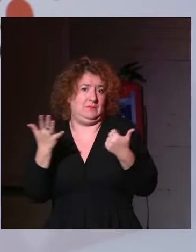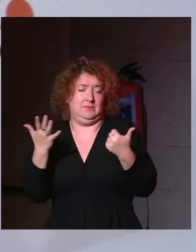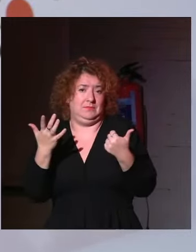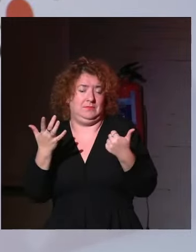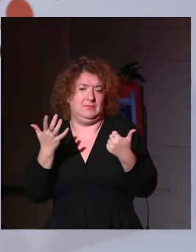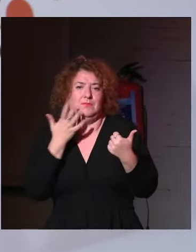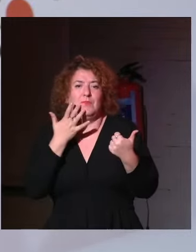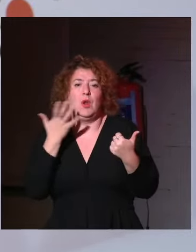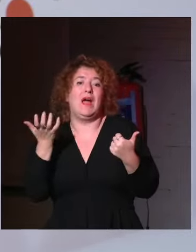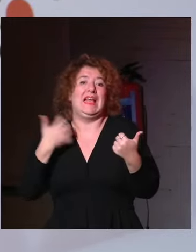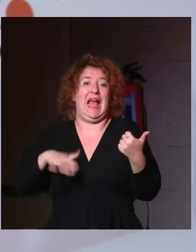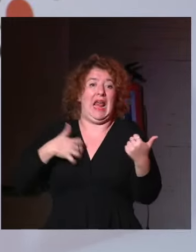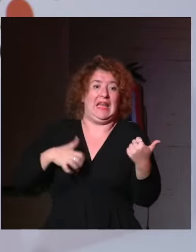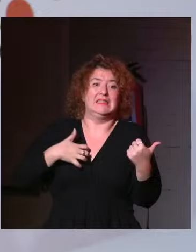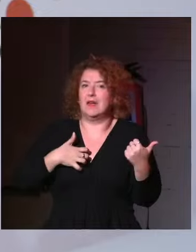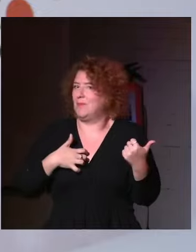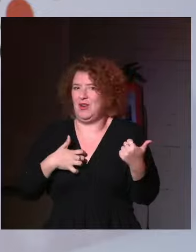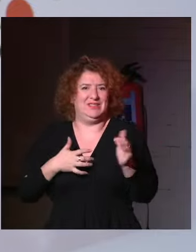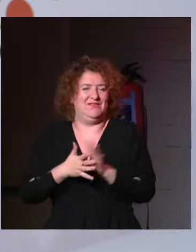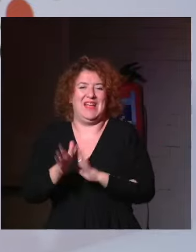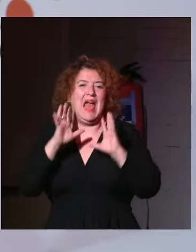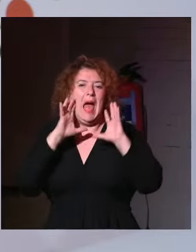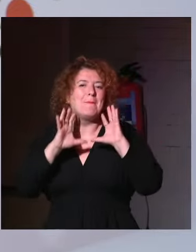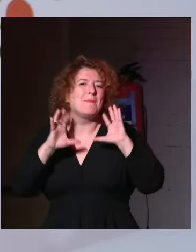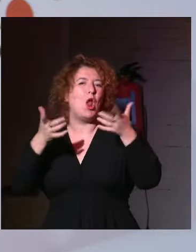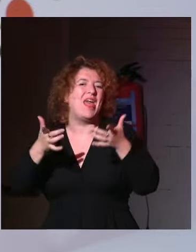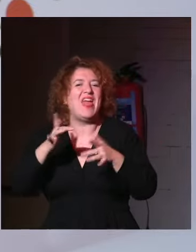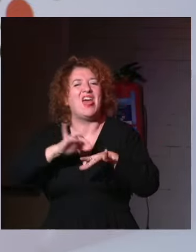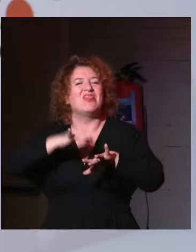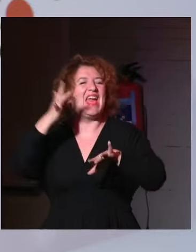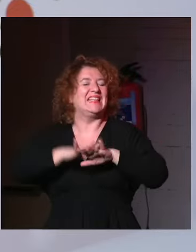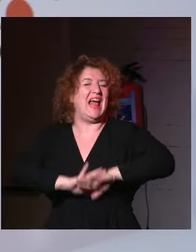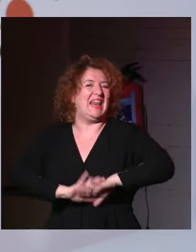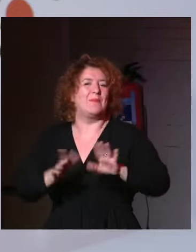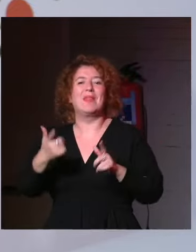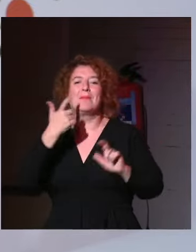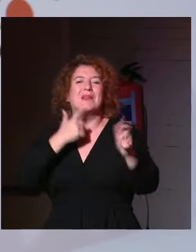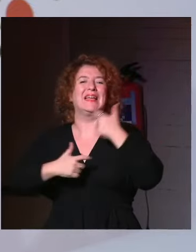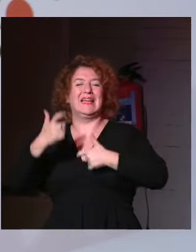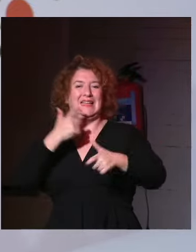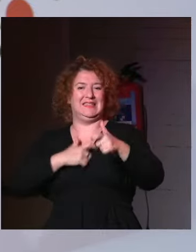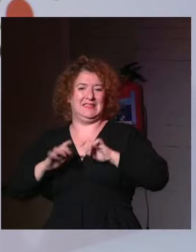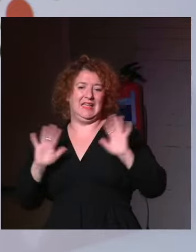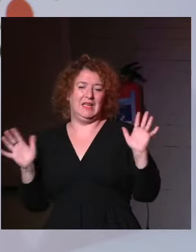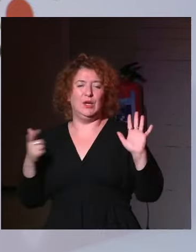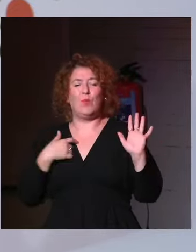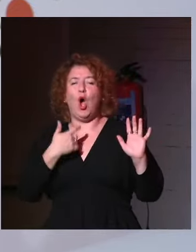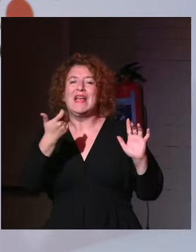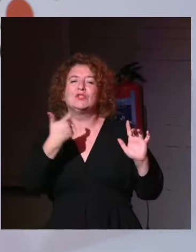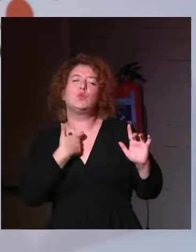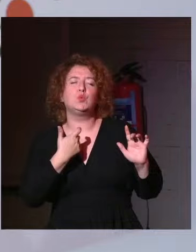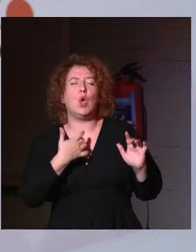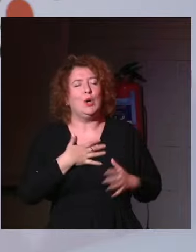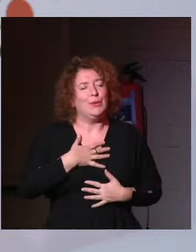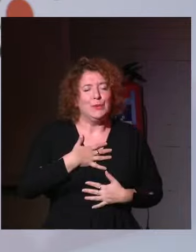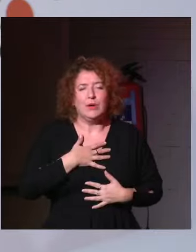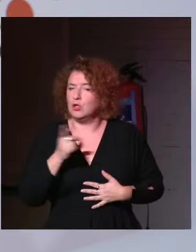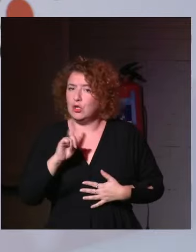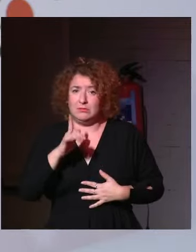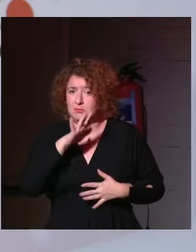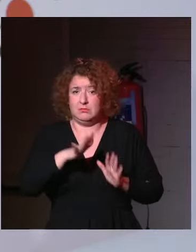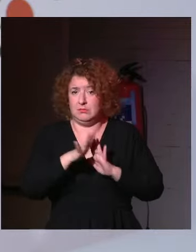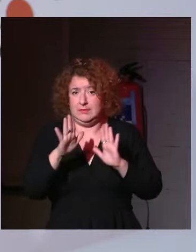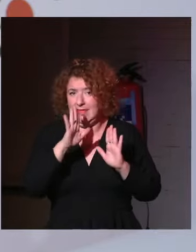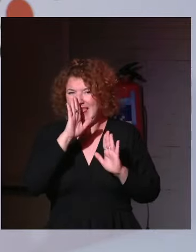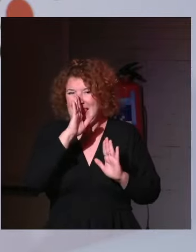fue en Argentina Pero esto ya no es violencia digital o que nos dicen y me pongo me pongo mal por un insulto sino que es violencia directa